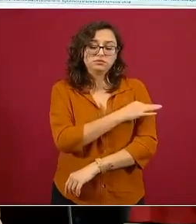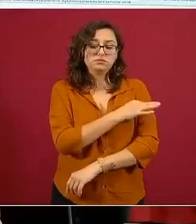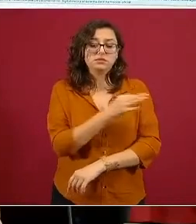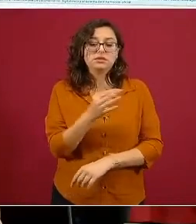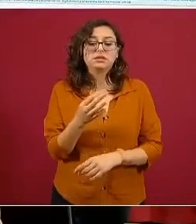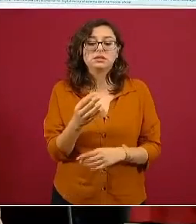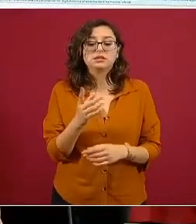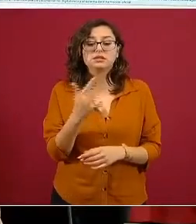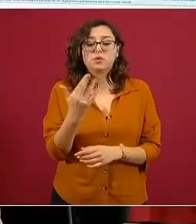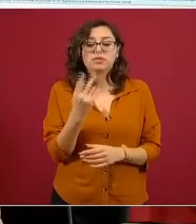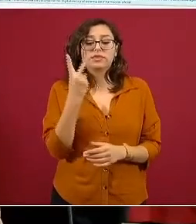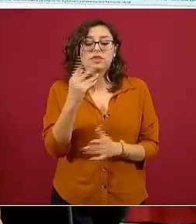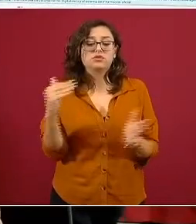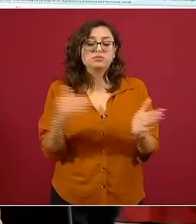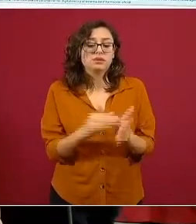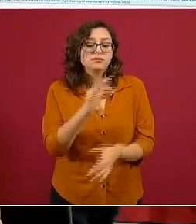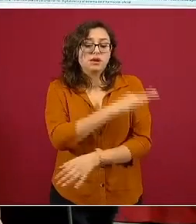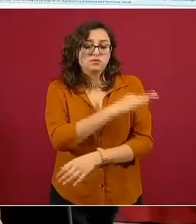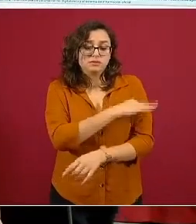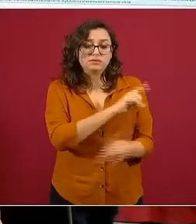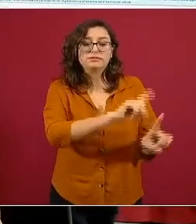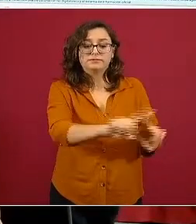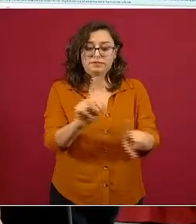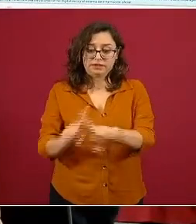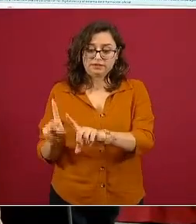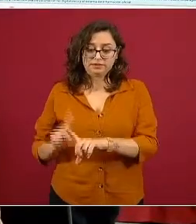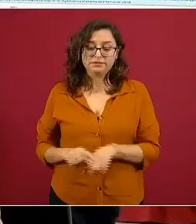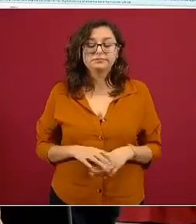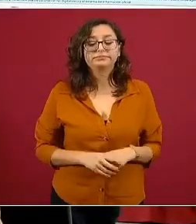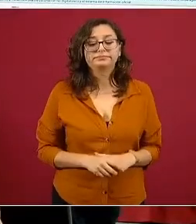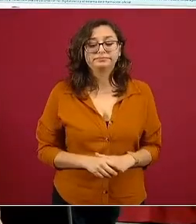en las acciones de cerco vacunal. La que sigue, por favor.